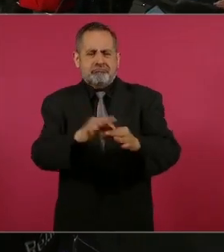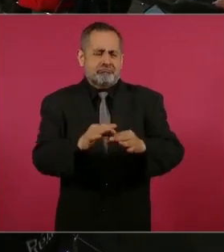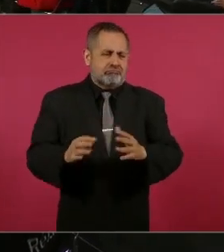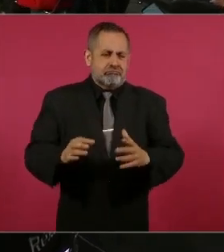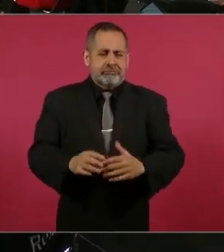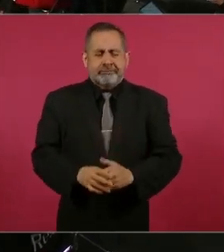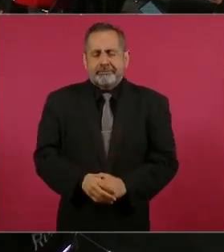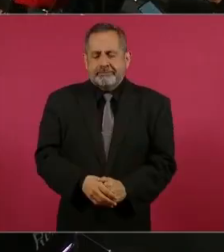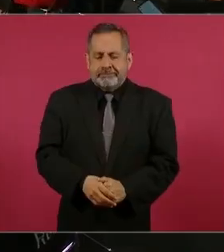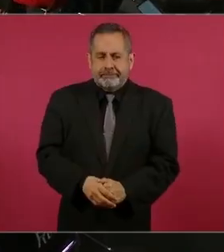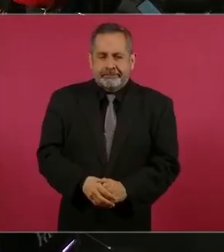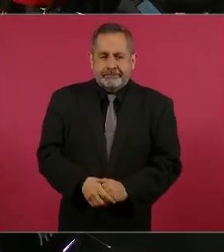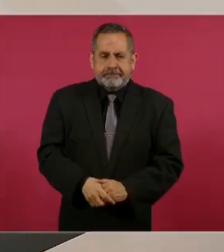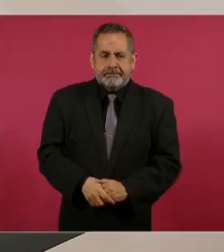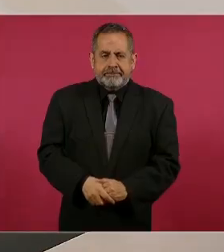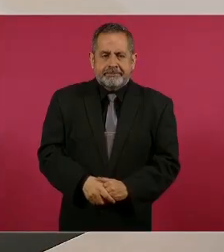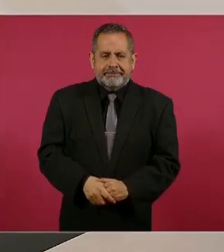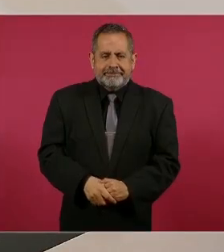Bueno,